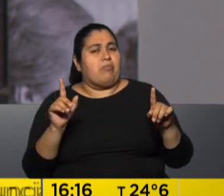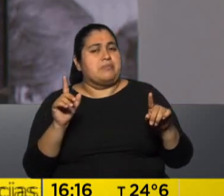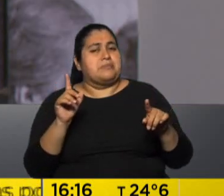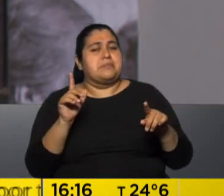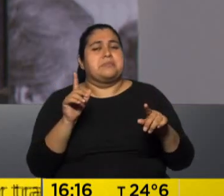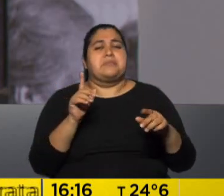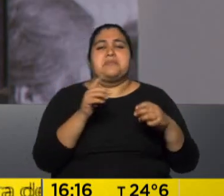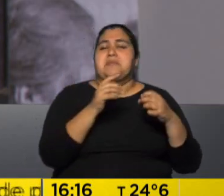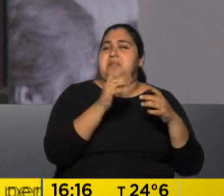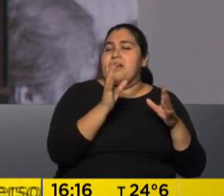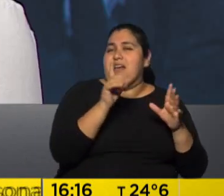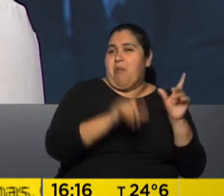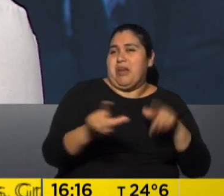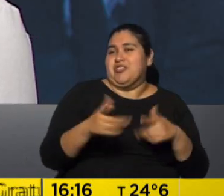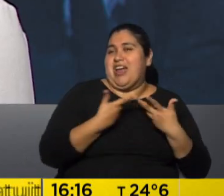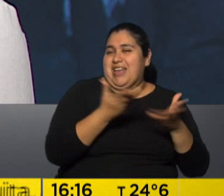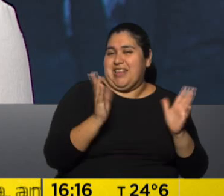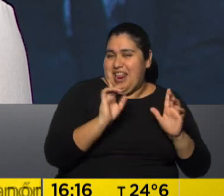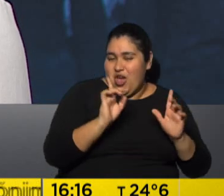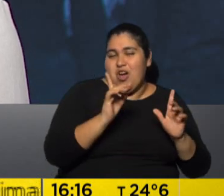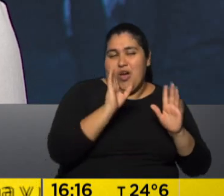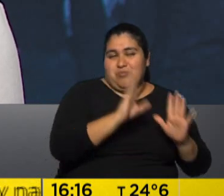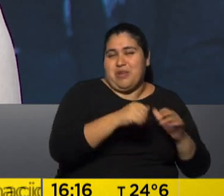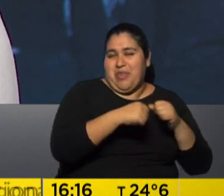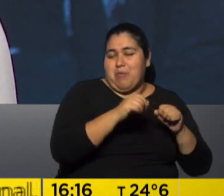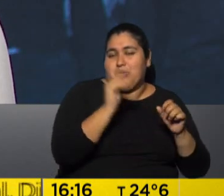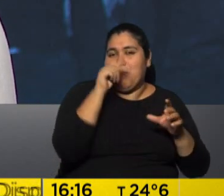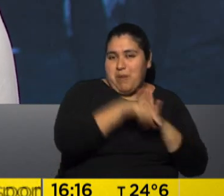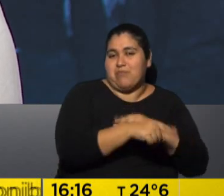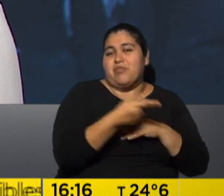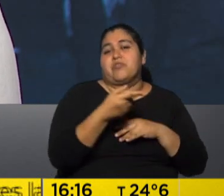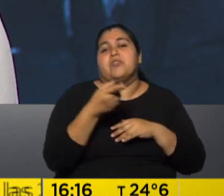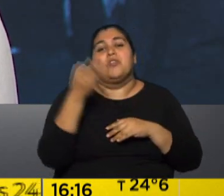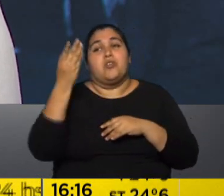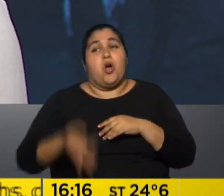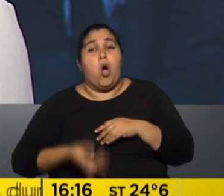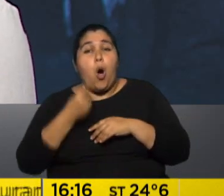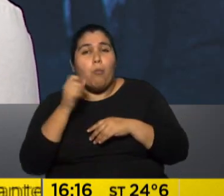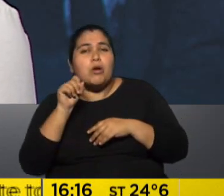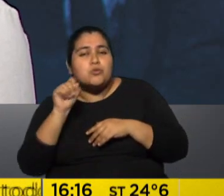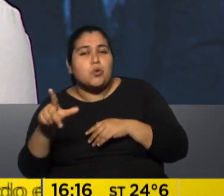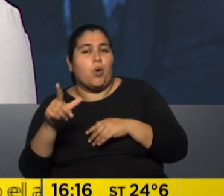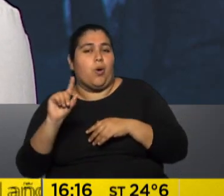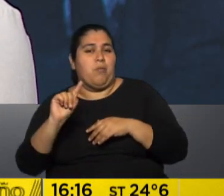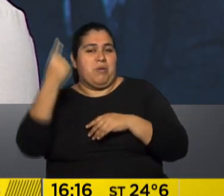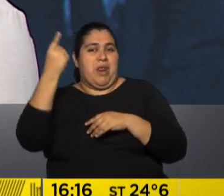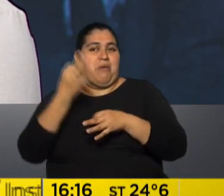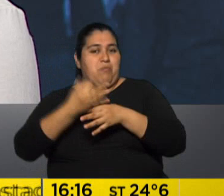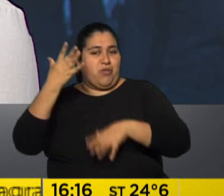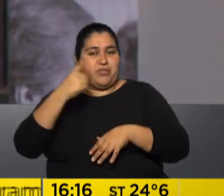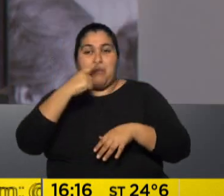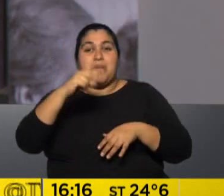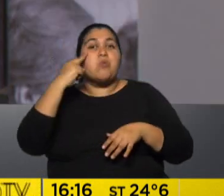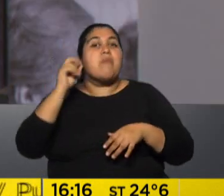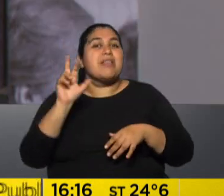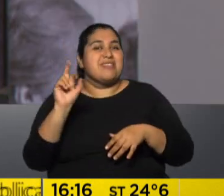el deporte tal vez un poco más. ¿Sí? Exacto, pero nos olvidamos que el hombre, creo que si no me equivoco, tuvo su primer torneo profesional en